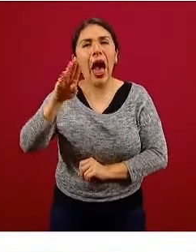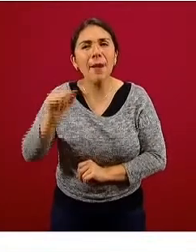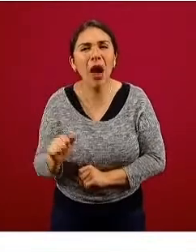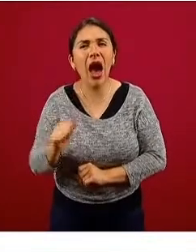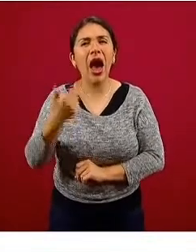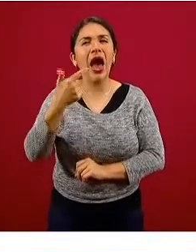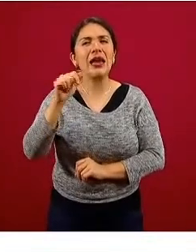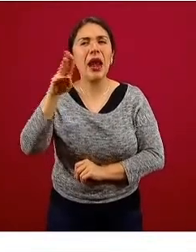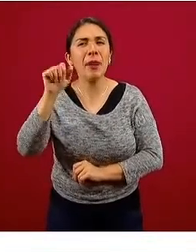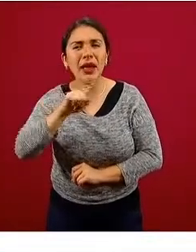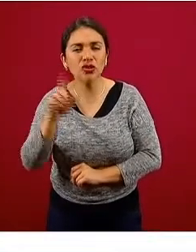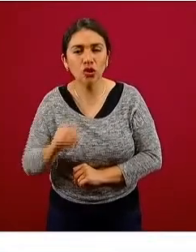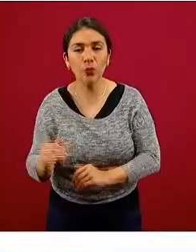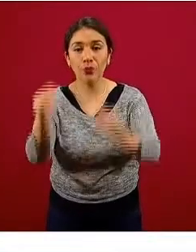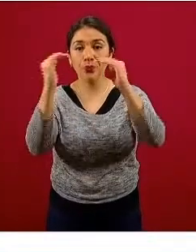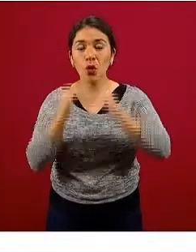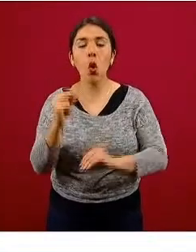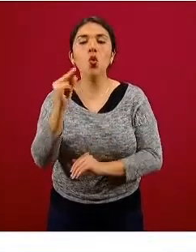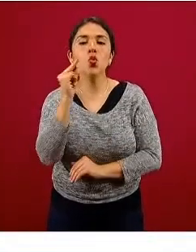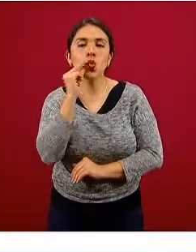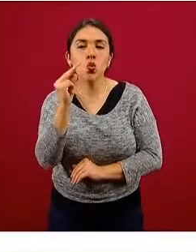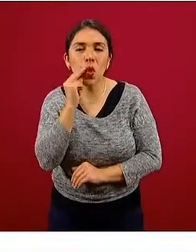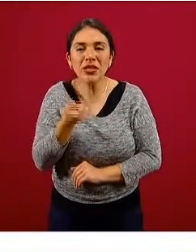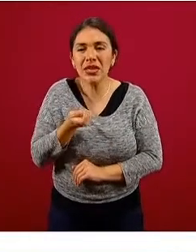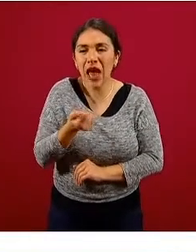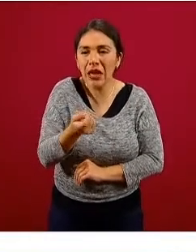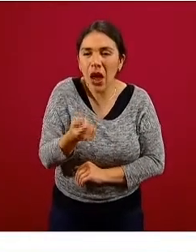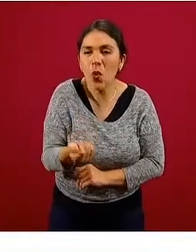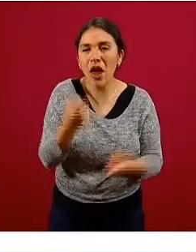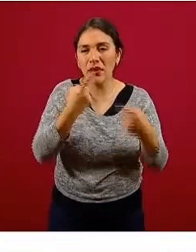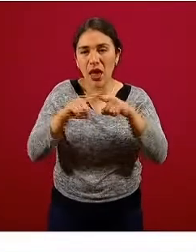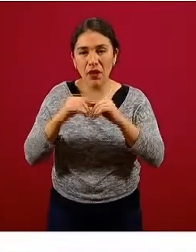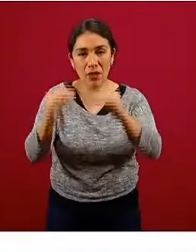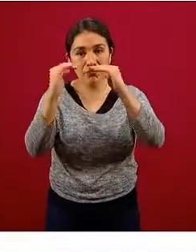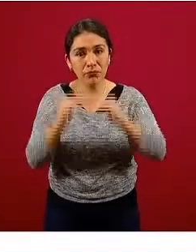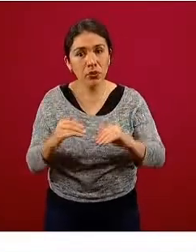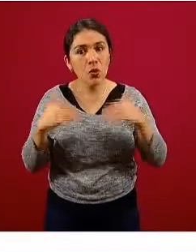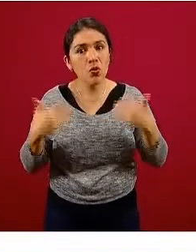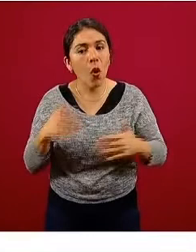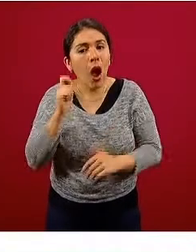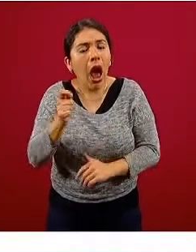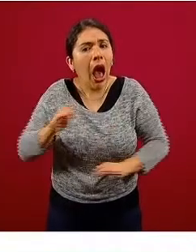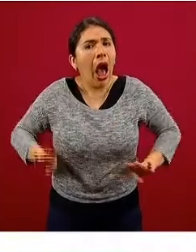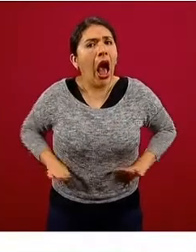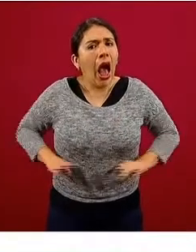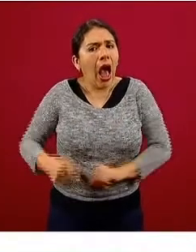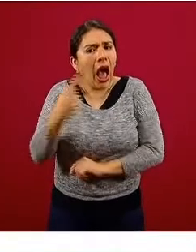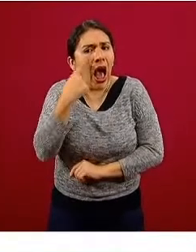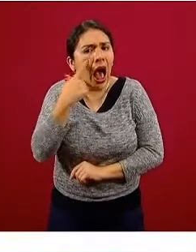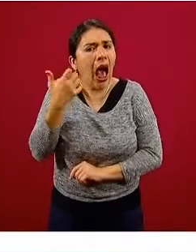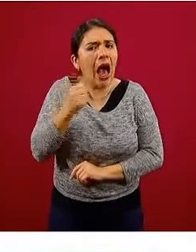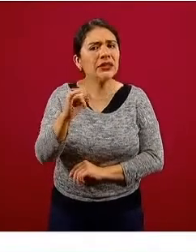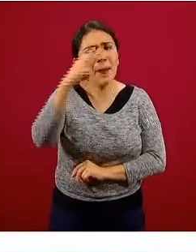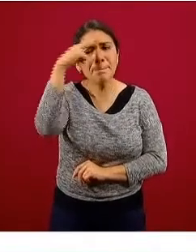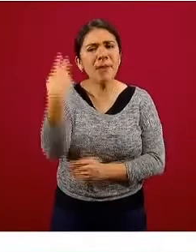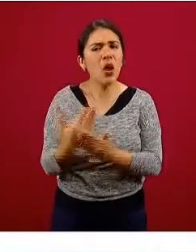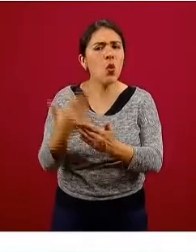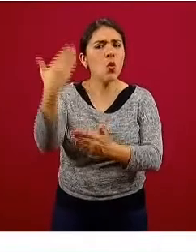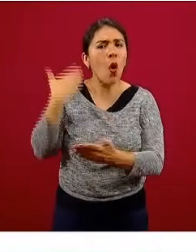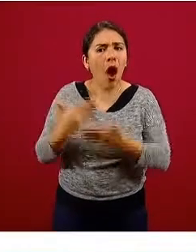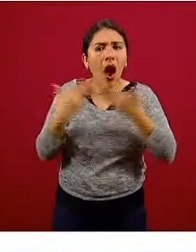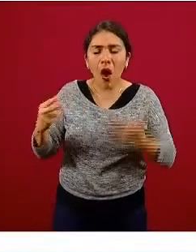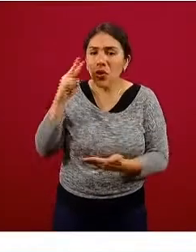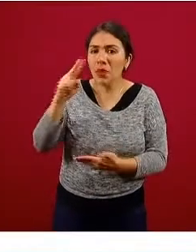garbanzo. Oleaginosas, nueces, cacahuates, pepitas. Caray, era la dieta típica de México, vean lo que